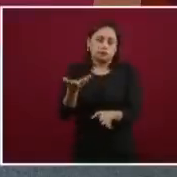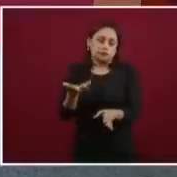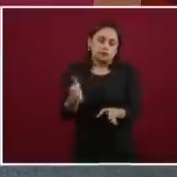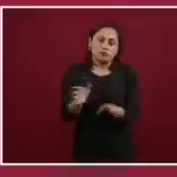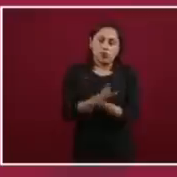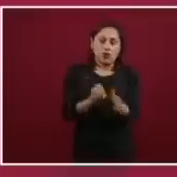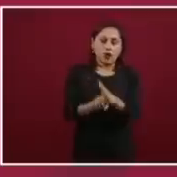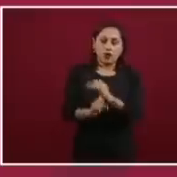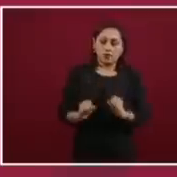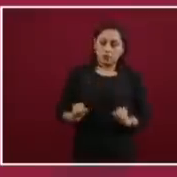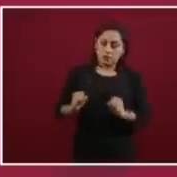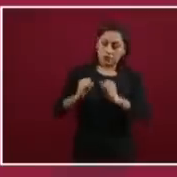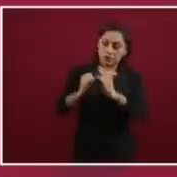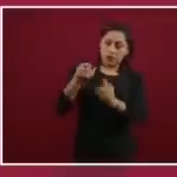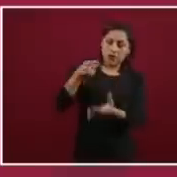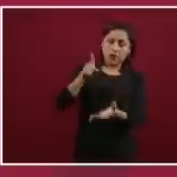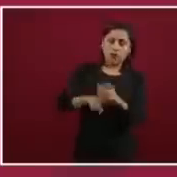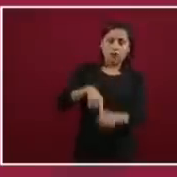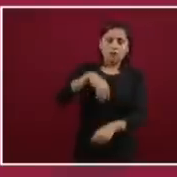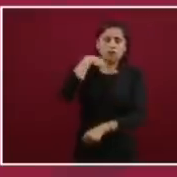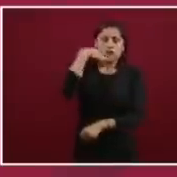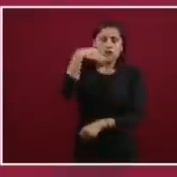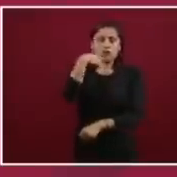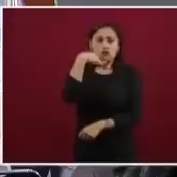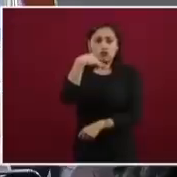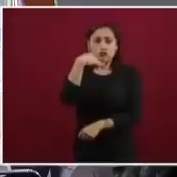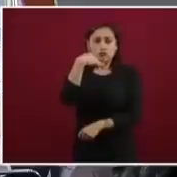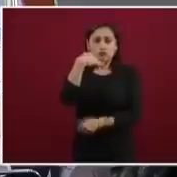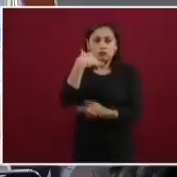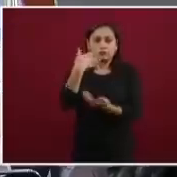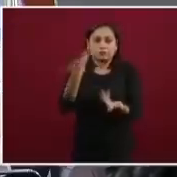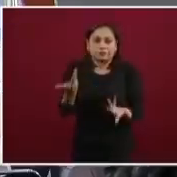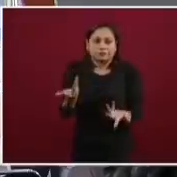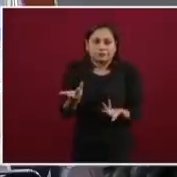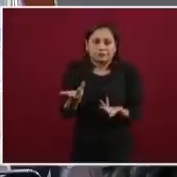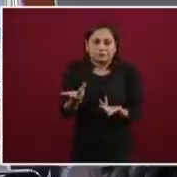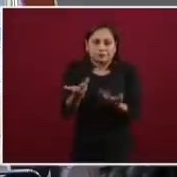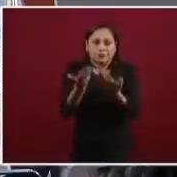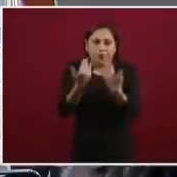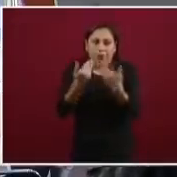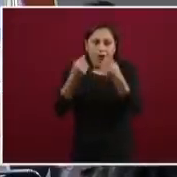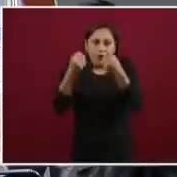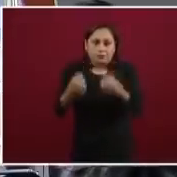pues no tenemos garantías de seguridad